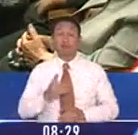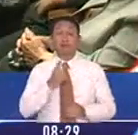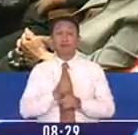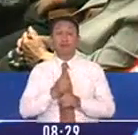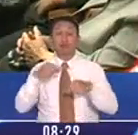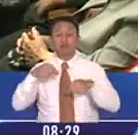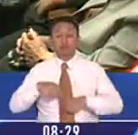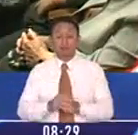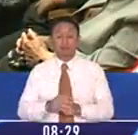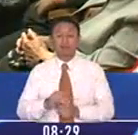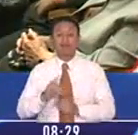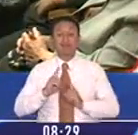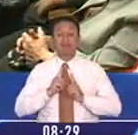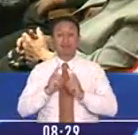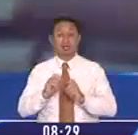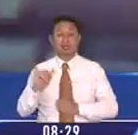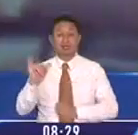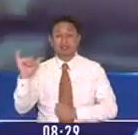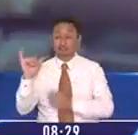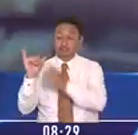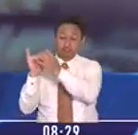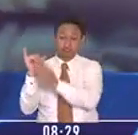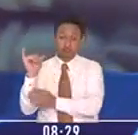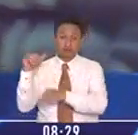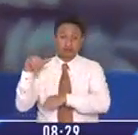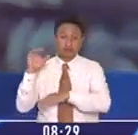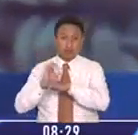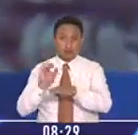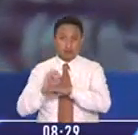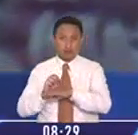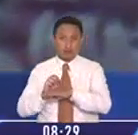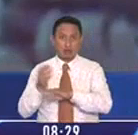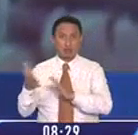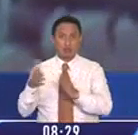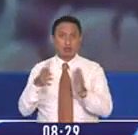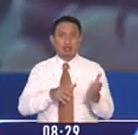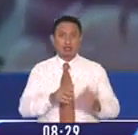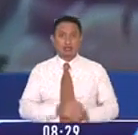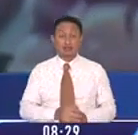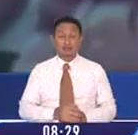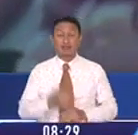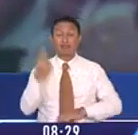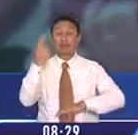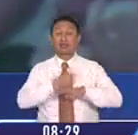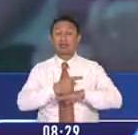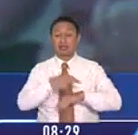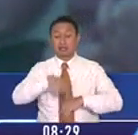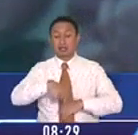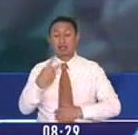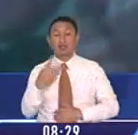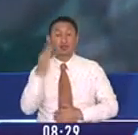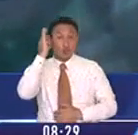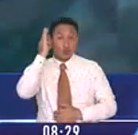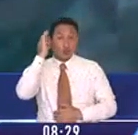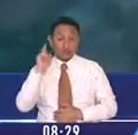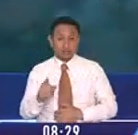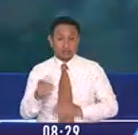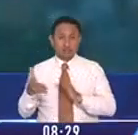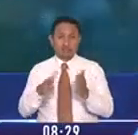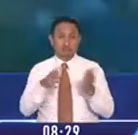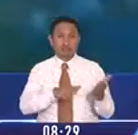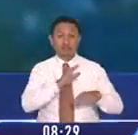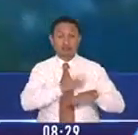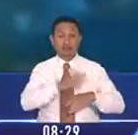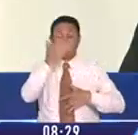cáncer de cuello uterino es la segunda causa de muerte en Ecuador. Cada día, la vida de 2 mujeres se apaga por